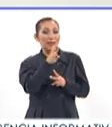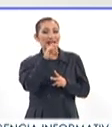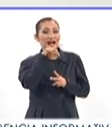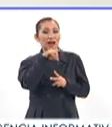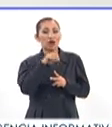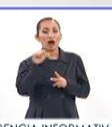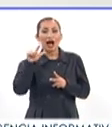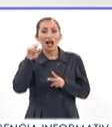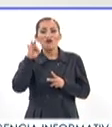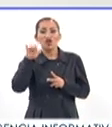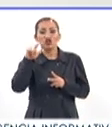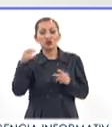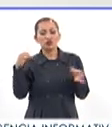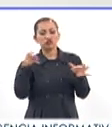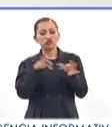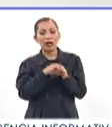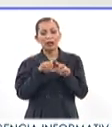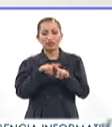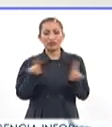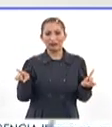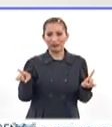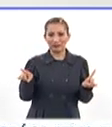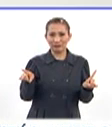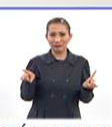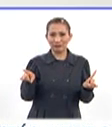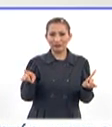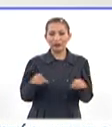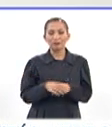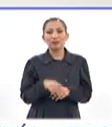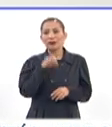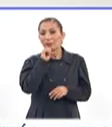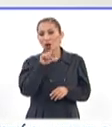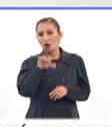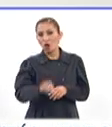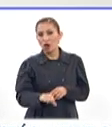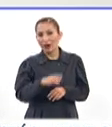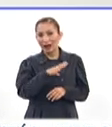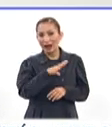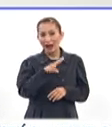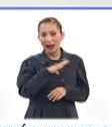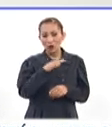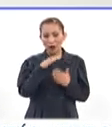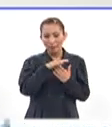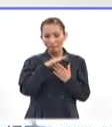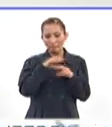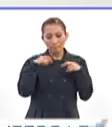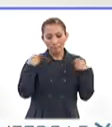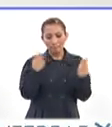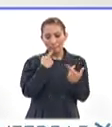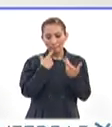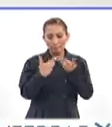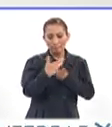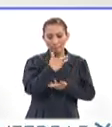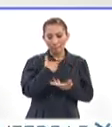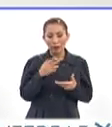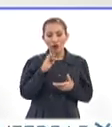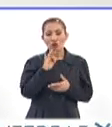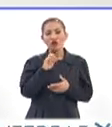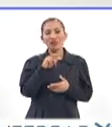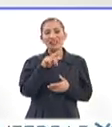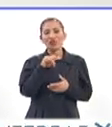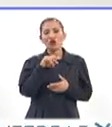y Alfonso, convergencias y divergencias. También hoy va a haber una mesa redonda, fundidora